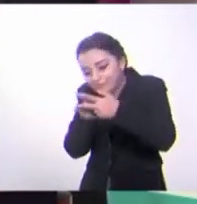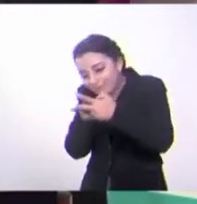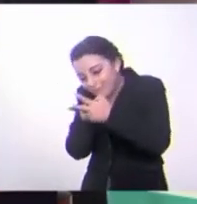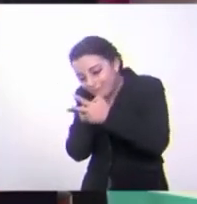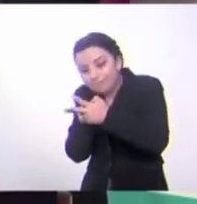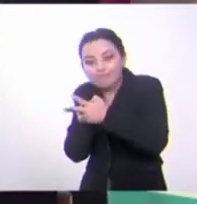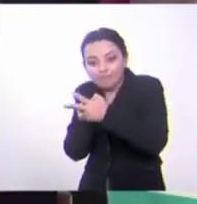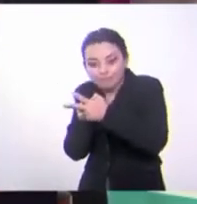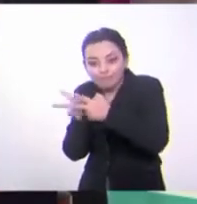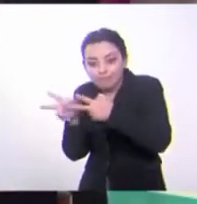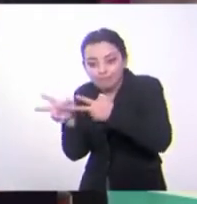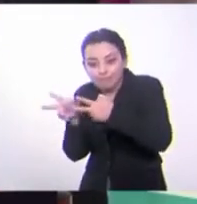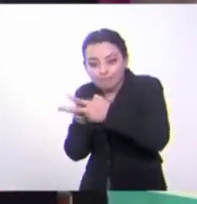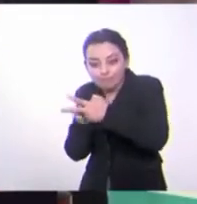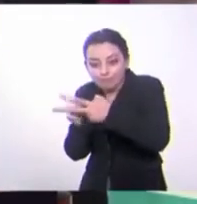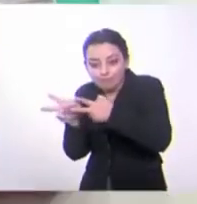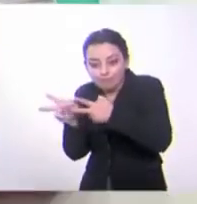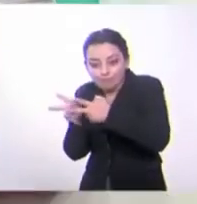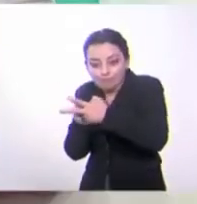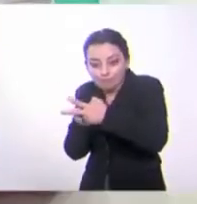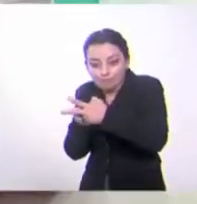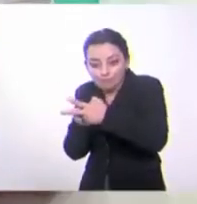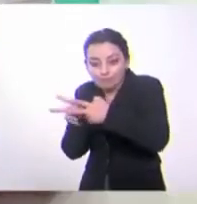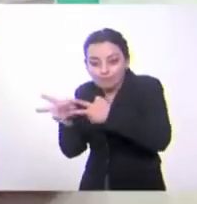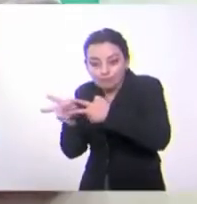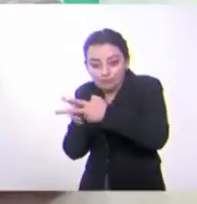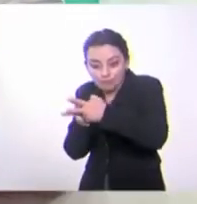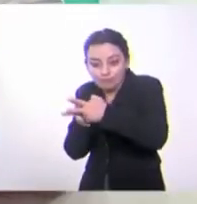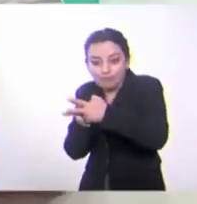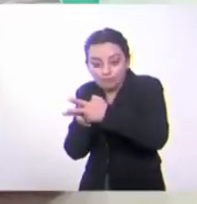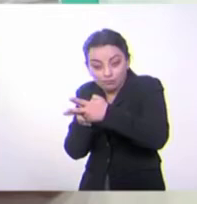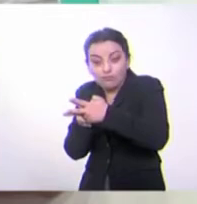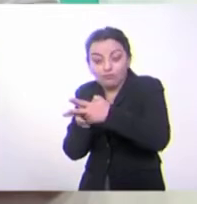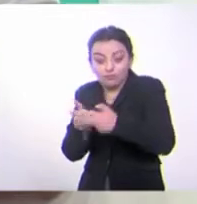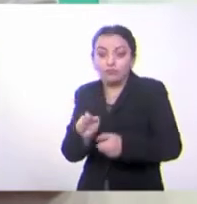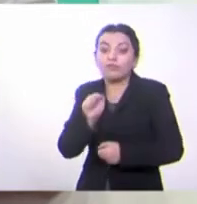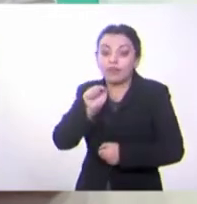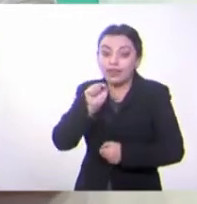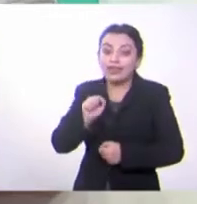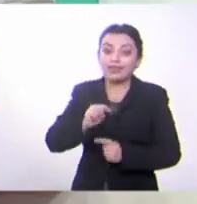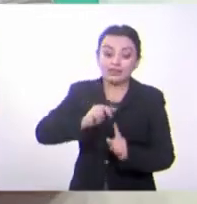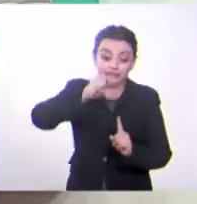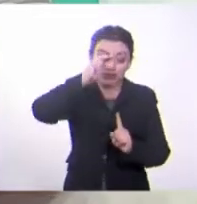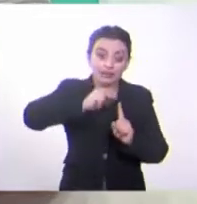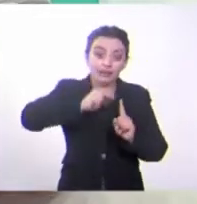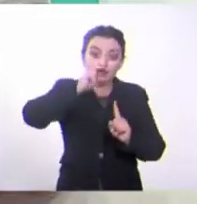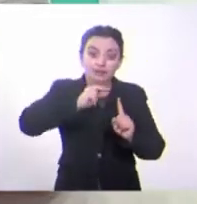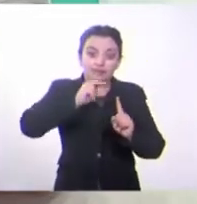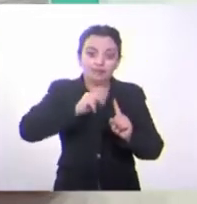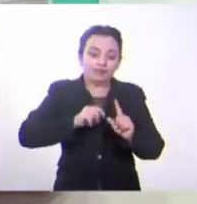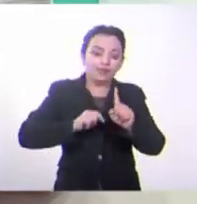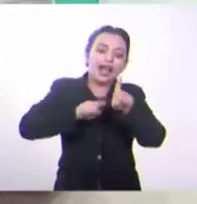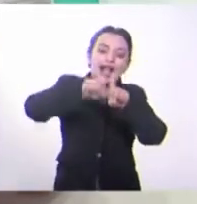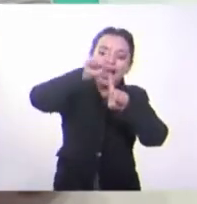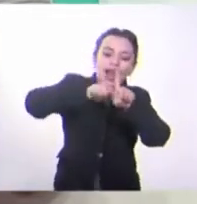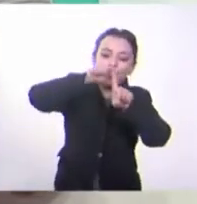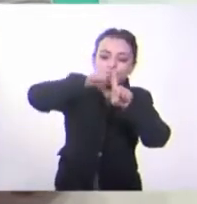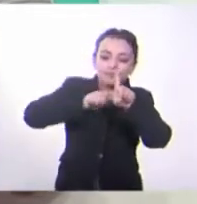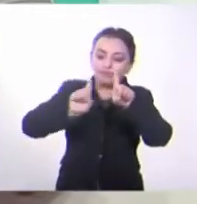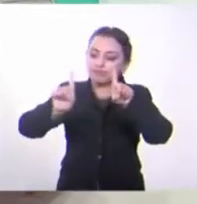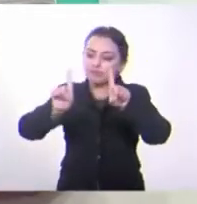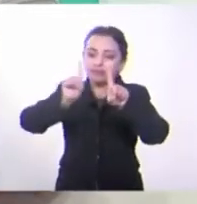Es decir, que vamos a comprobar que esas dos cosas se cumplen en esos dos triángulos para decir que